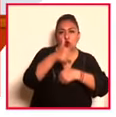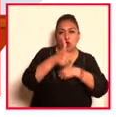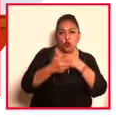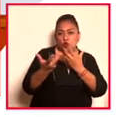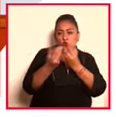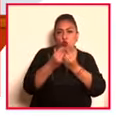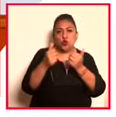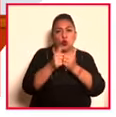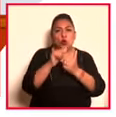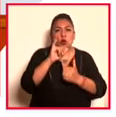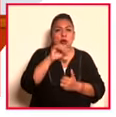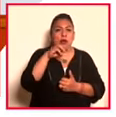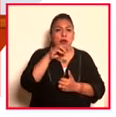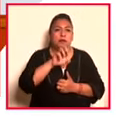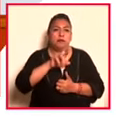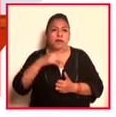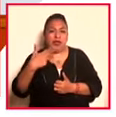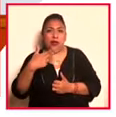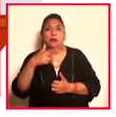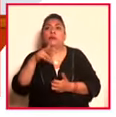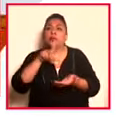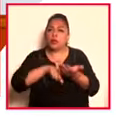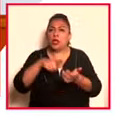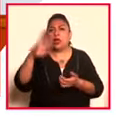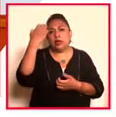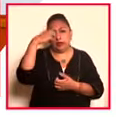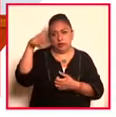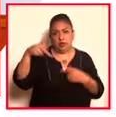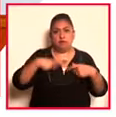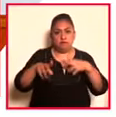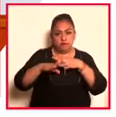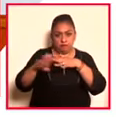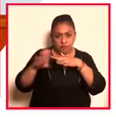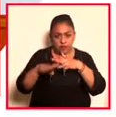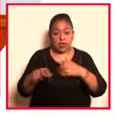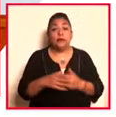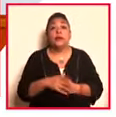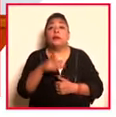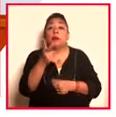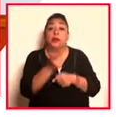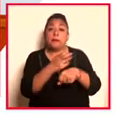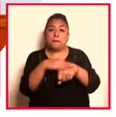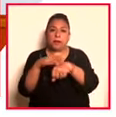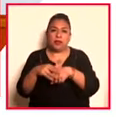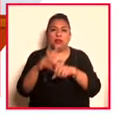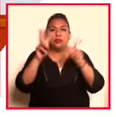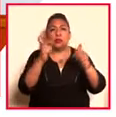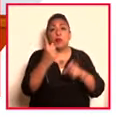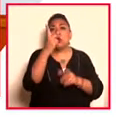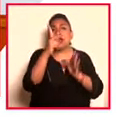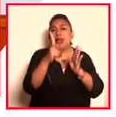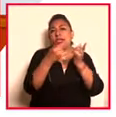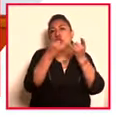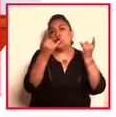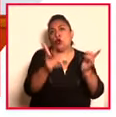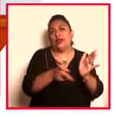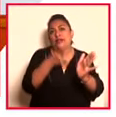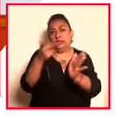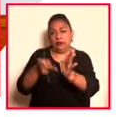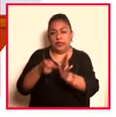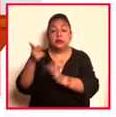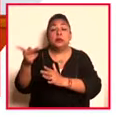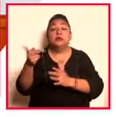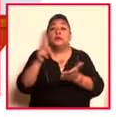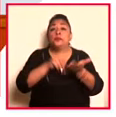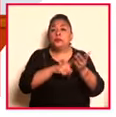con el IMER alrededor de la experiencia migrante. La convocatoria de Una Historia a la Vez está disponible en el sitio